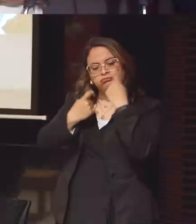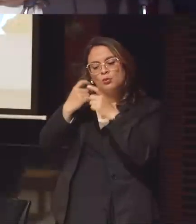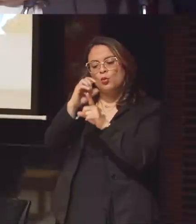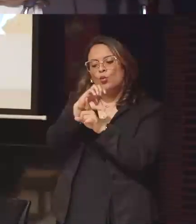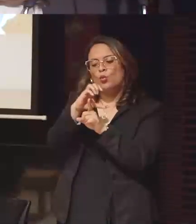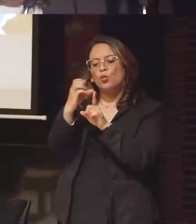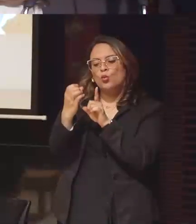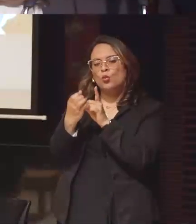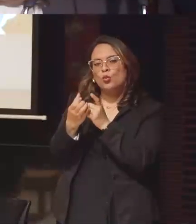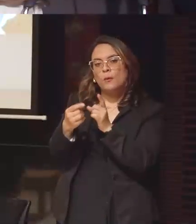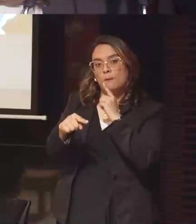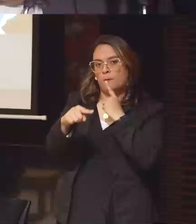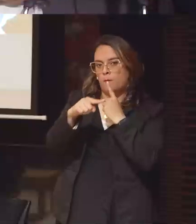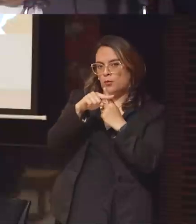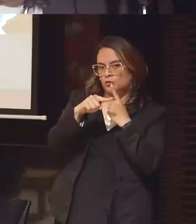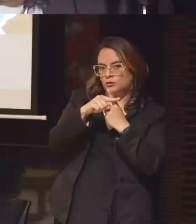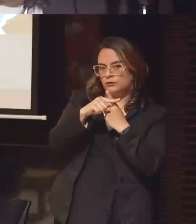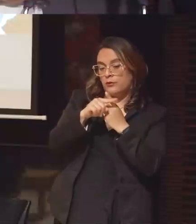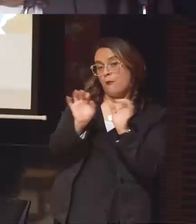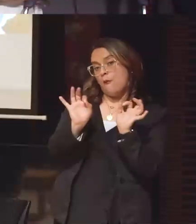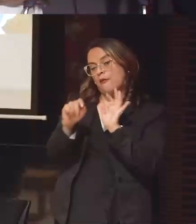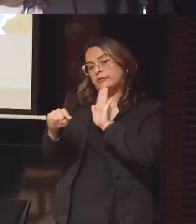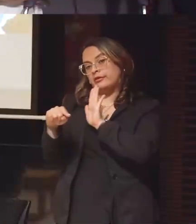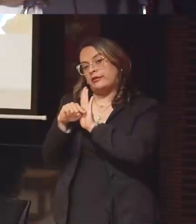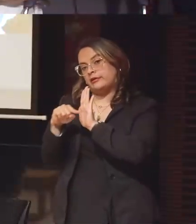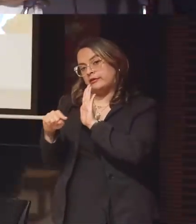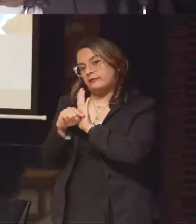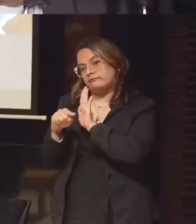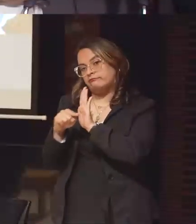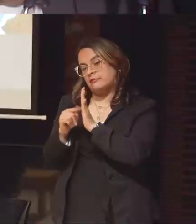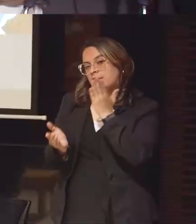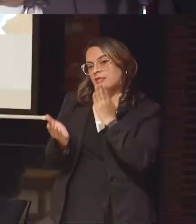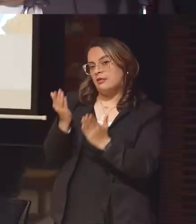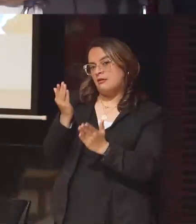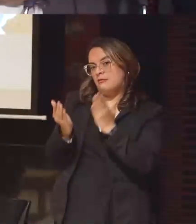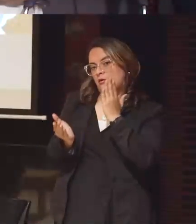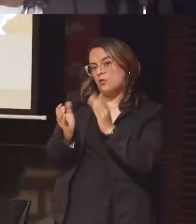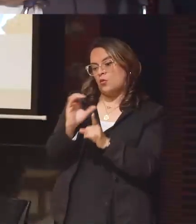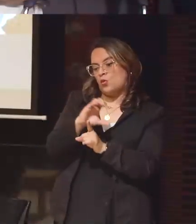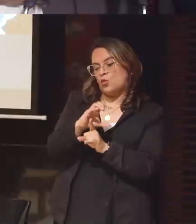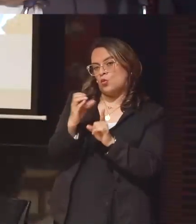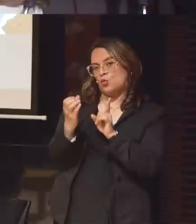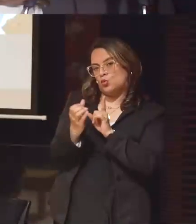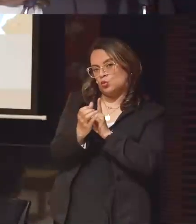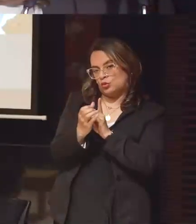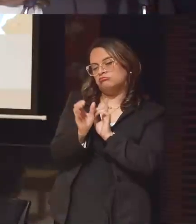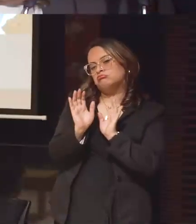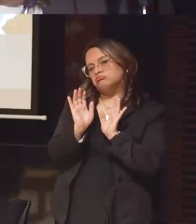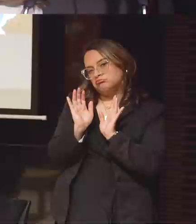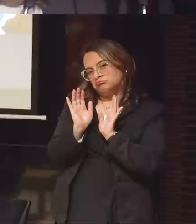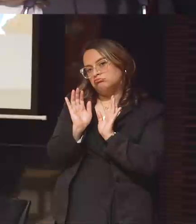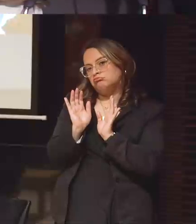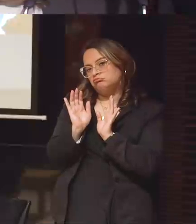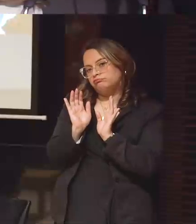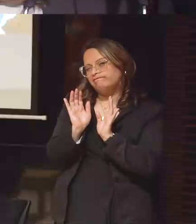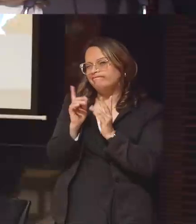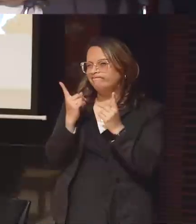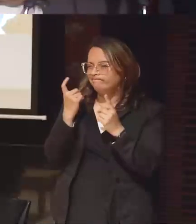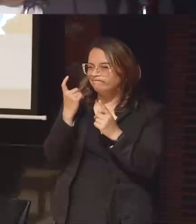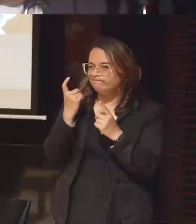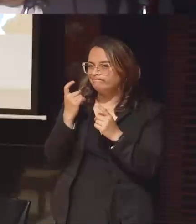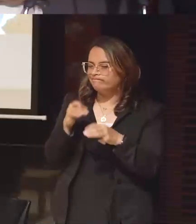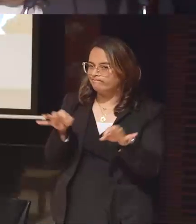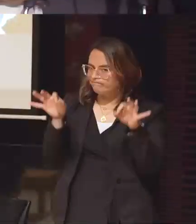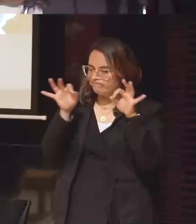ser positiva y puede ser negativa. Como que se habla mucho de la cultura, pero eventualmente algo que no se encausa, que